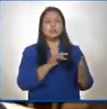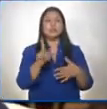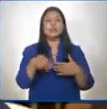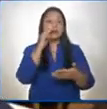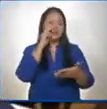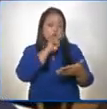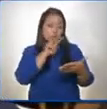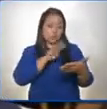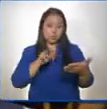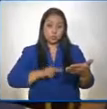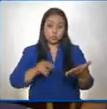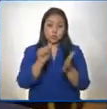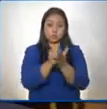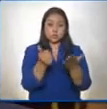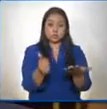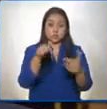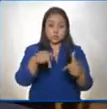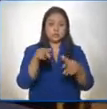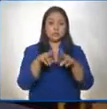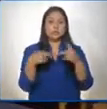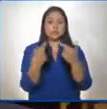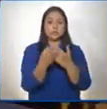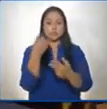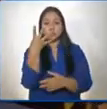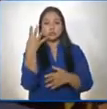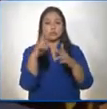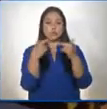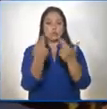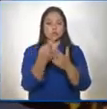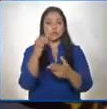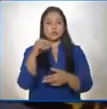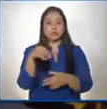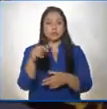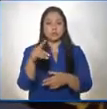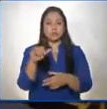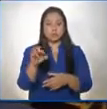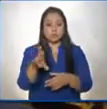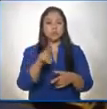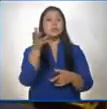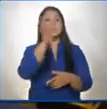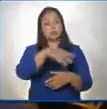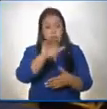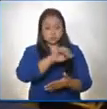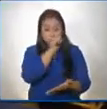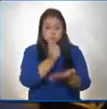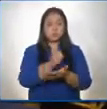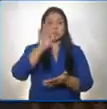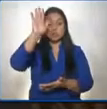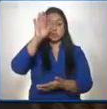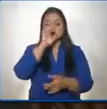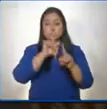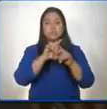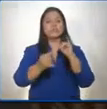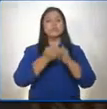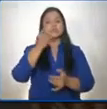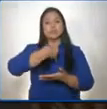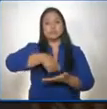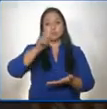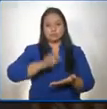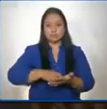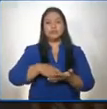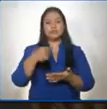CONADUR. Luego, la aprobación del acta de la cuarta reunión ordinaria del CONADUR. Y terminaríamos con la firma del acta de la cuarta reunión